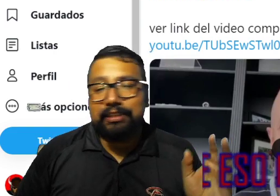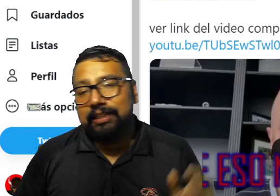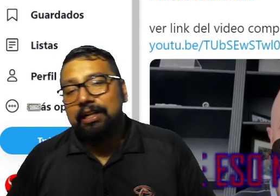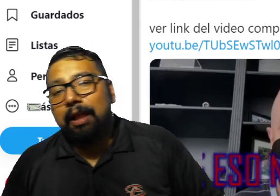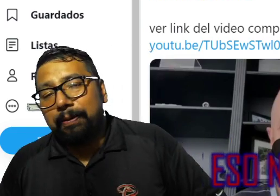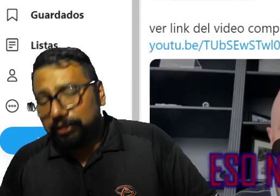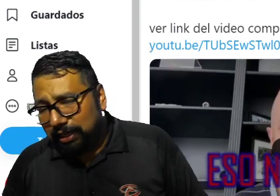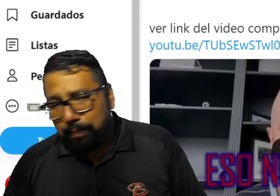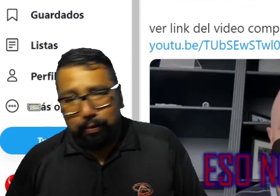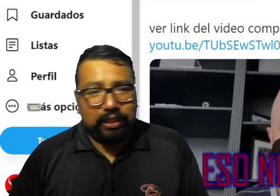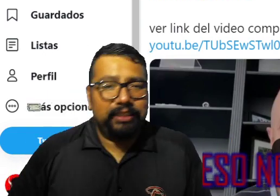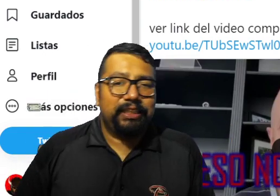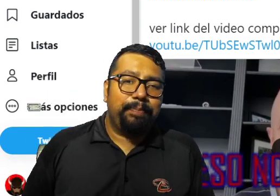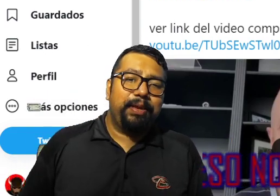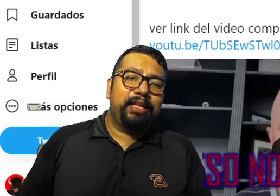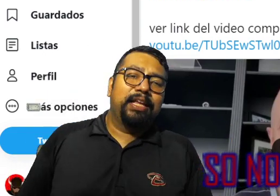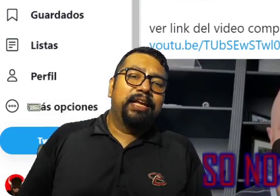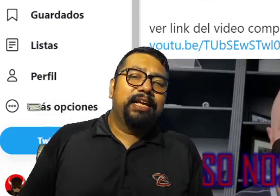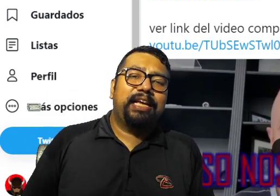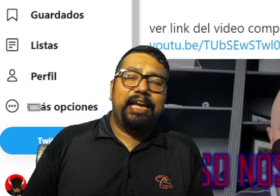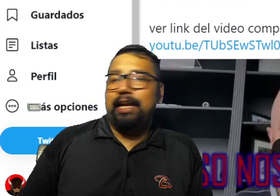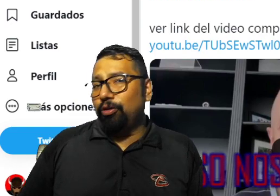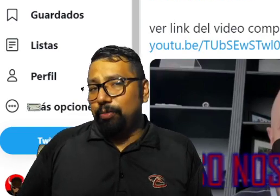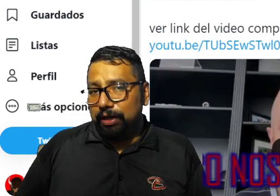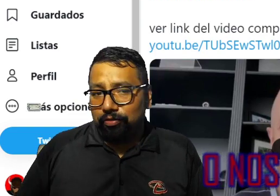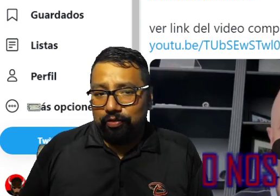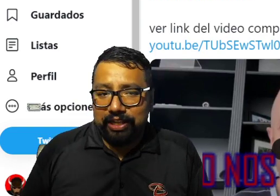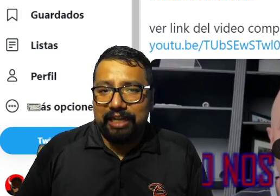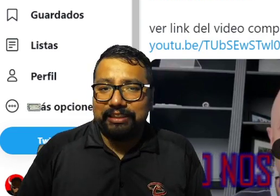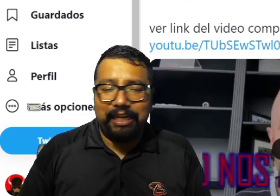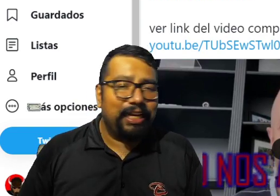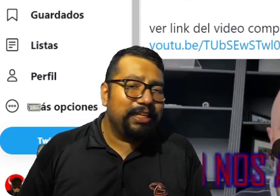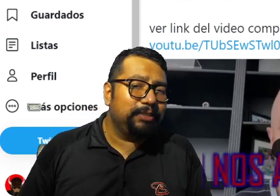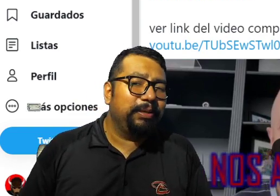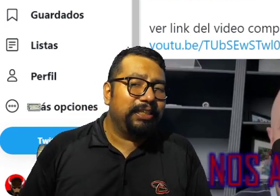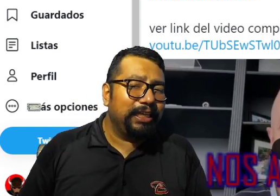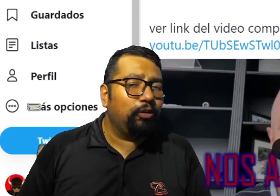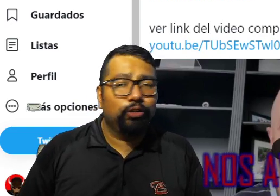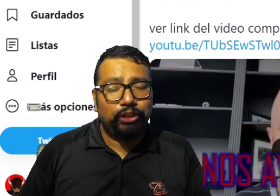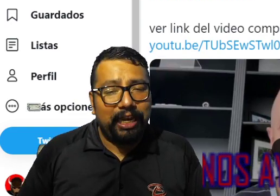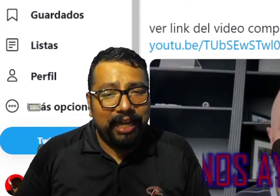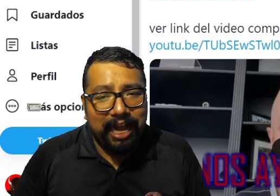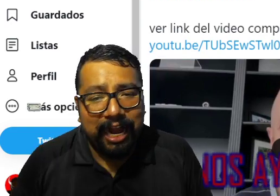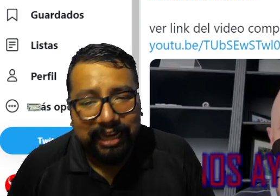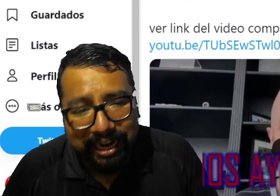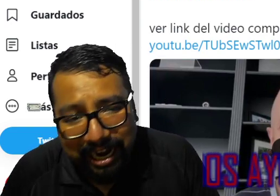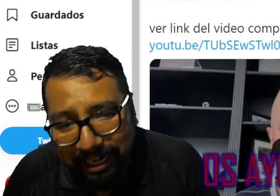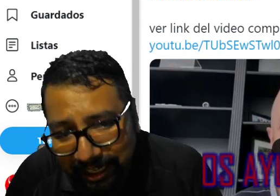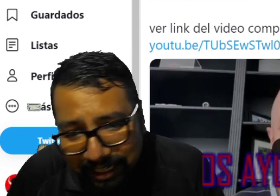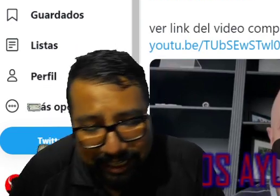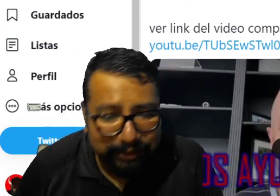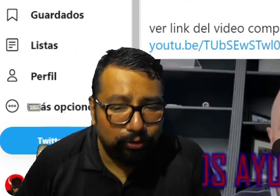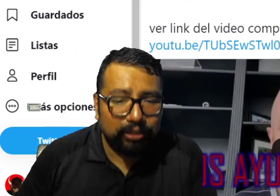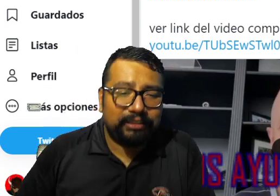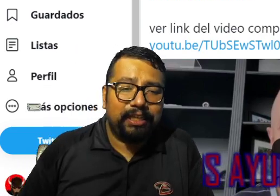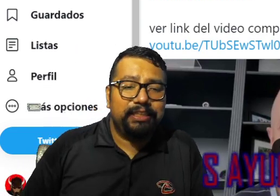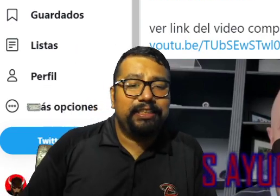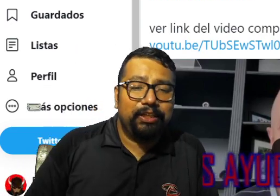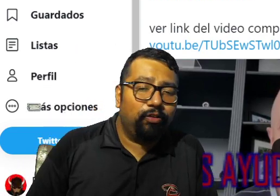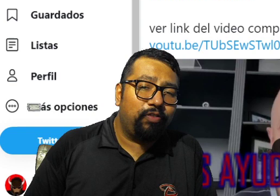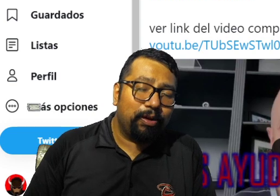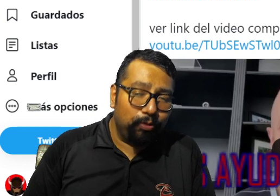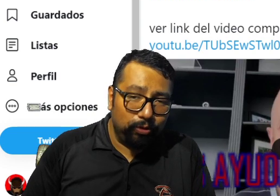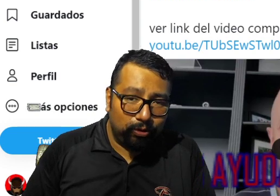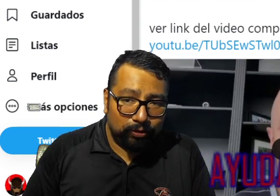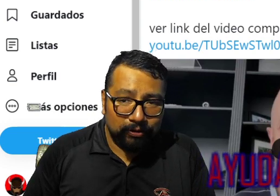montarse pero será importante también que el gobierno federal salga a desmentir o salga a aclarar esto que está